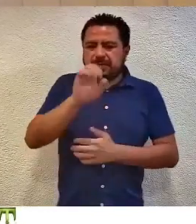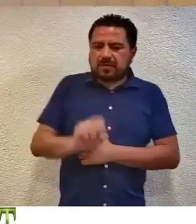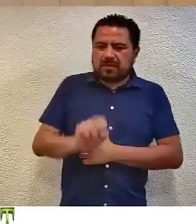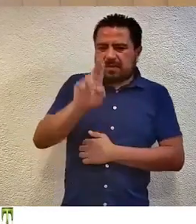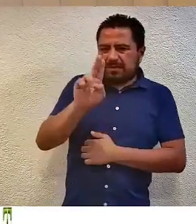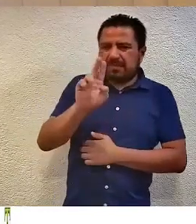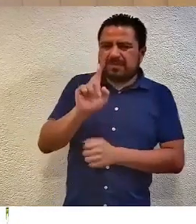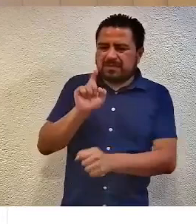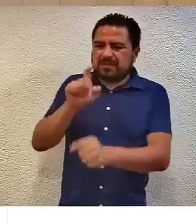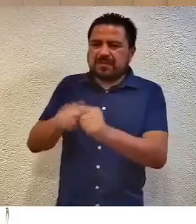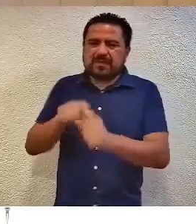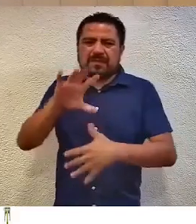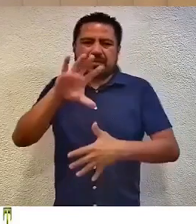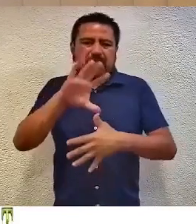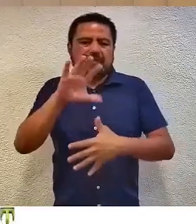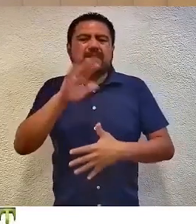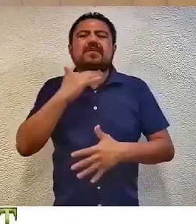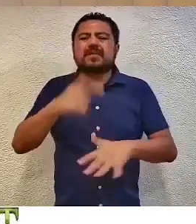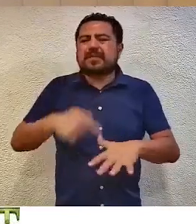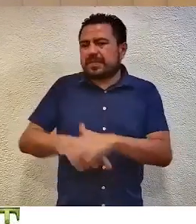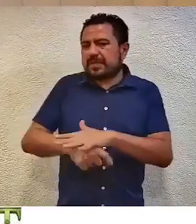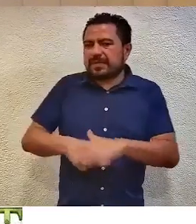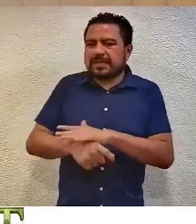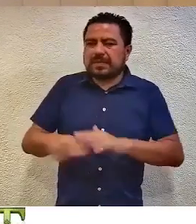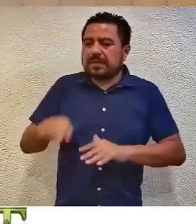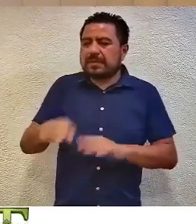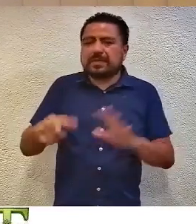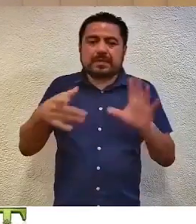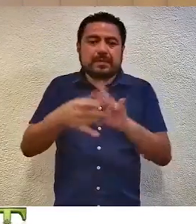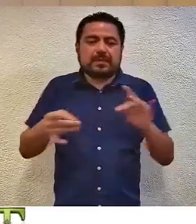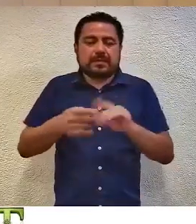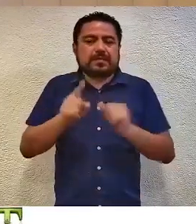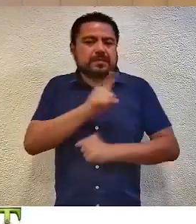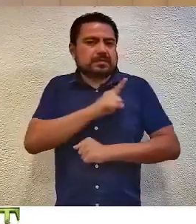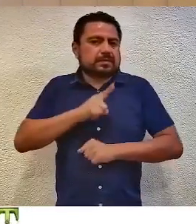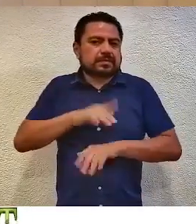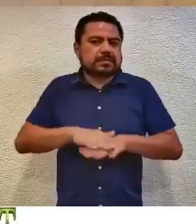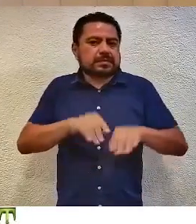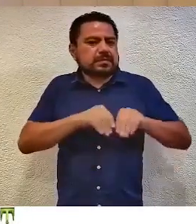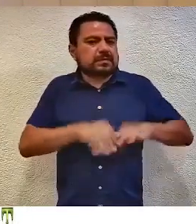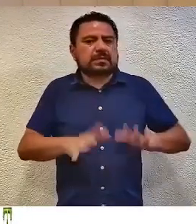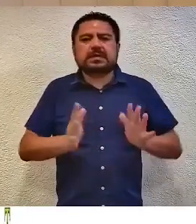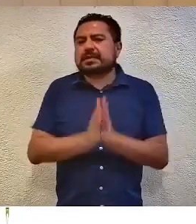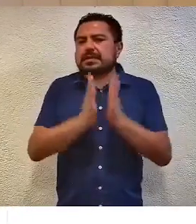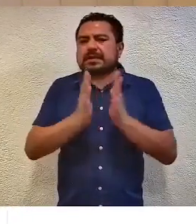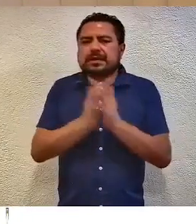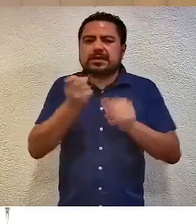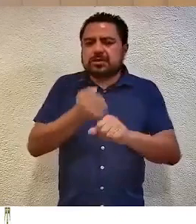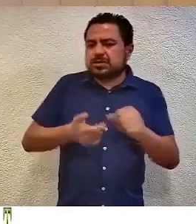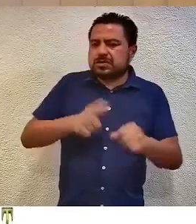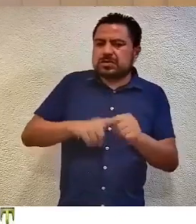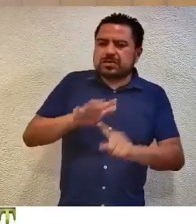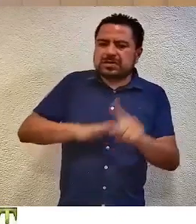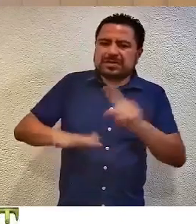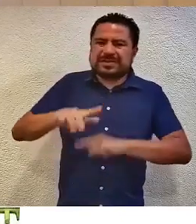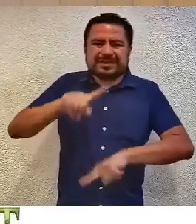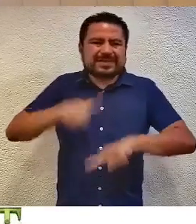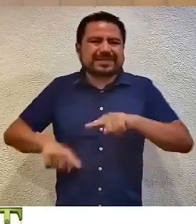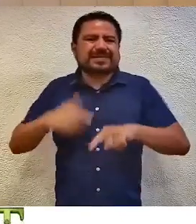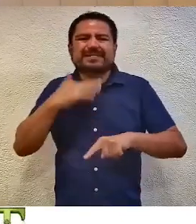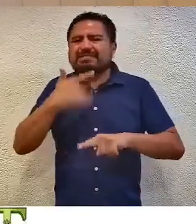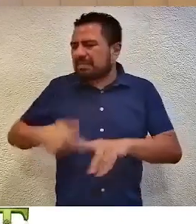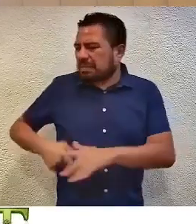e Interamericana contra la Corrupción, que establecen el deber de promover la participación social para erradicar la corrupción, así como